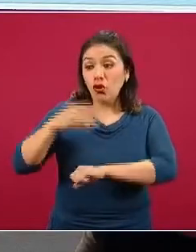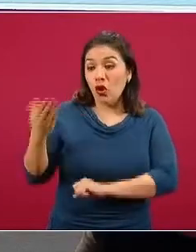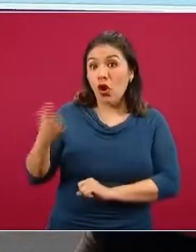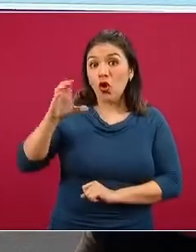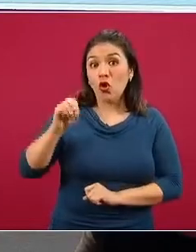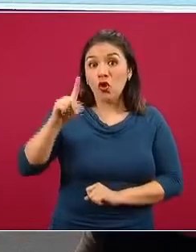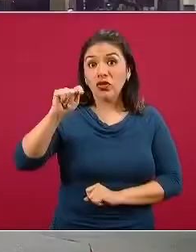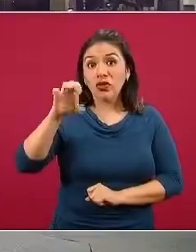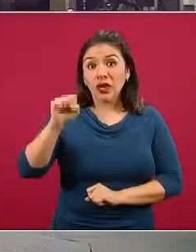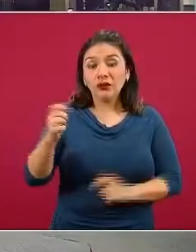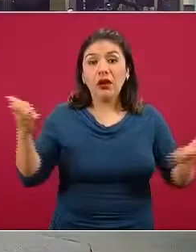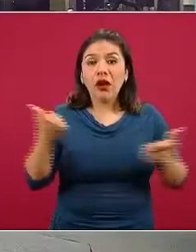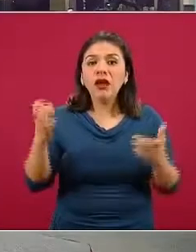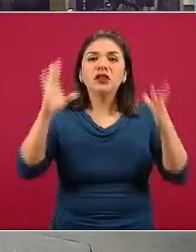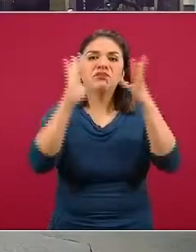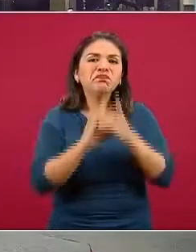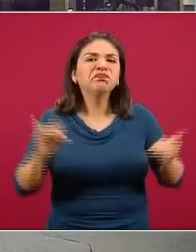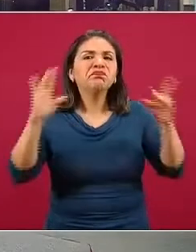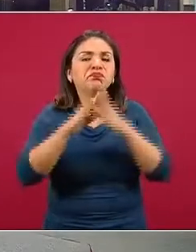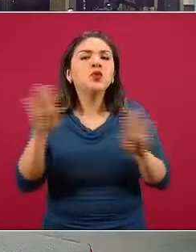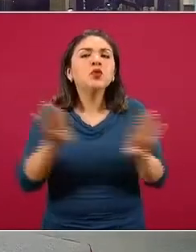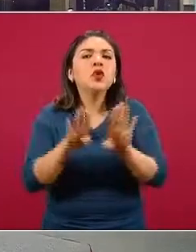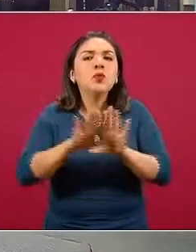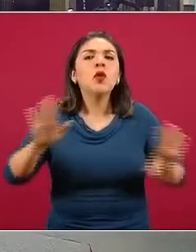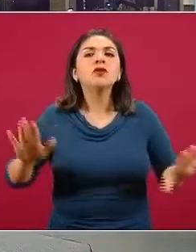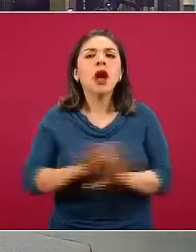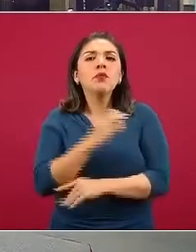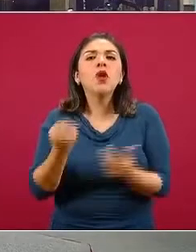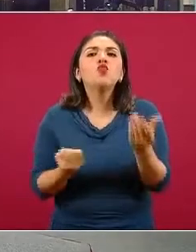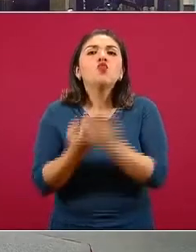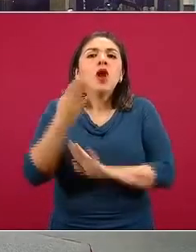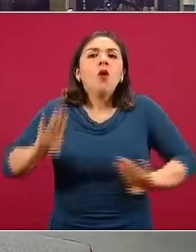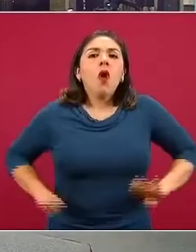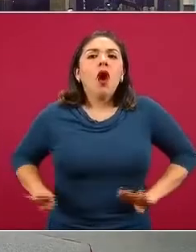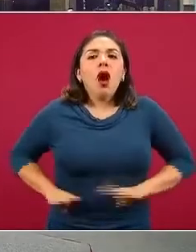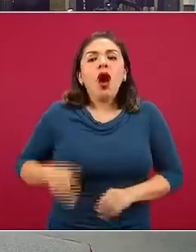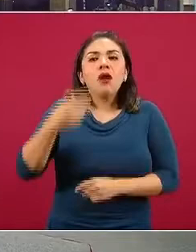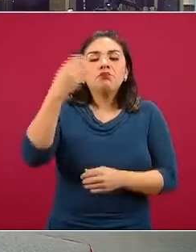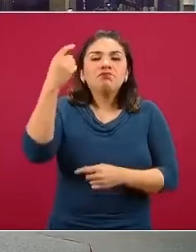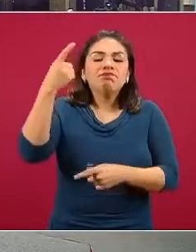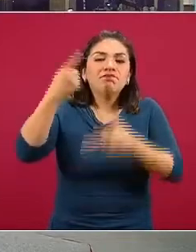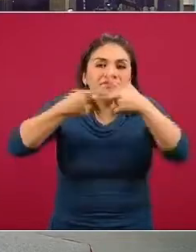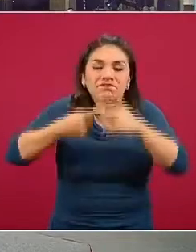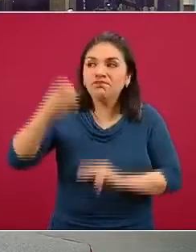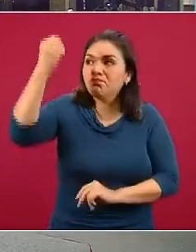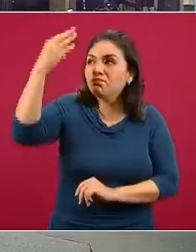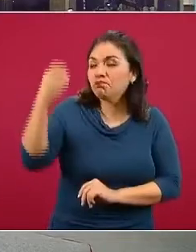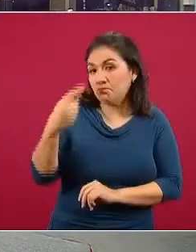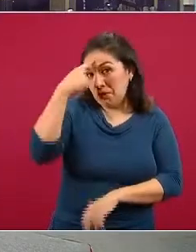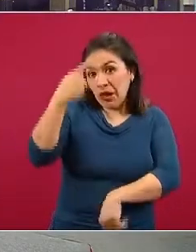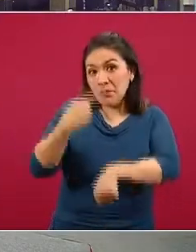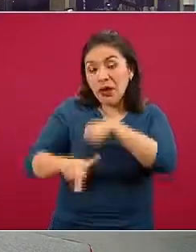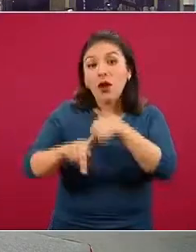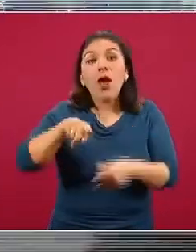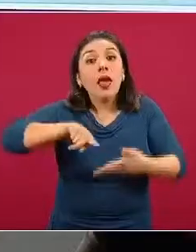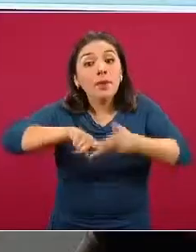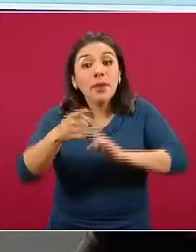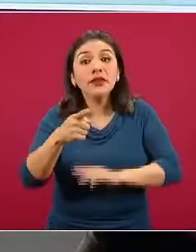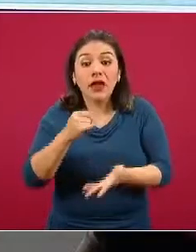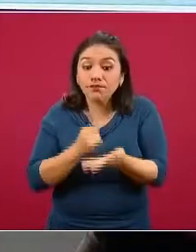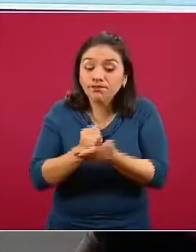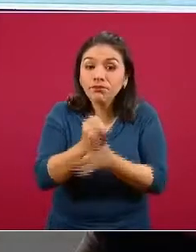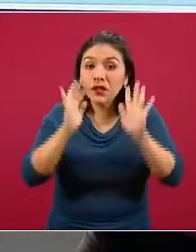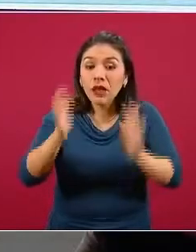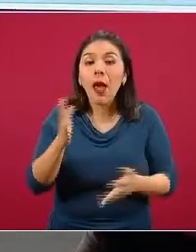Alcalá nos estará actualizando las nuevas ponderaciones, las nuevas mediciones de riesgo que entrarán en